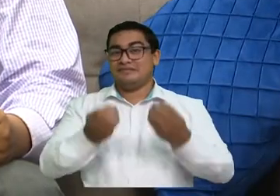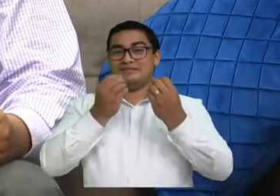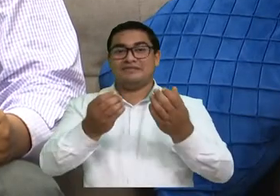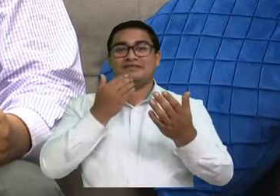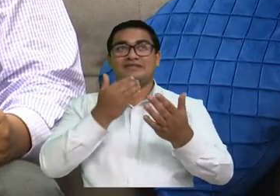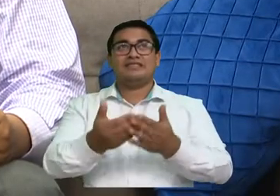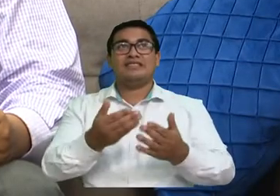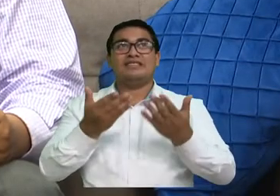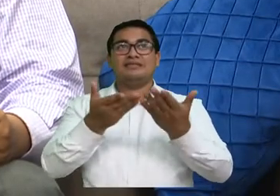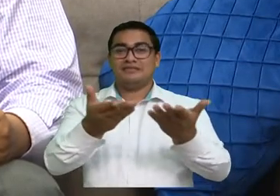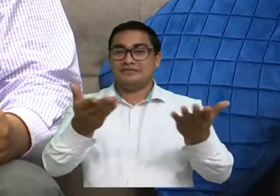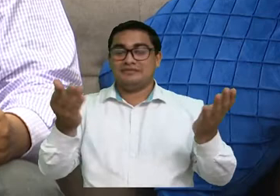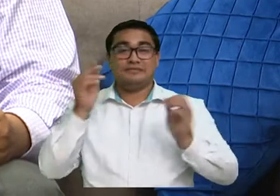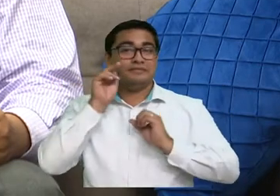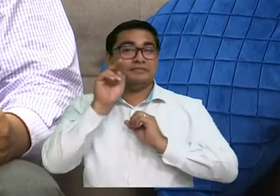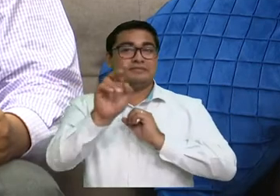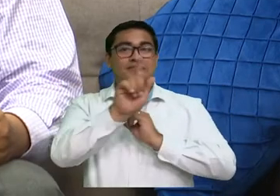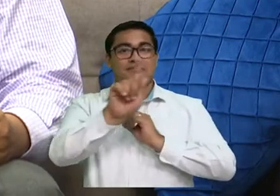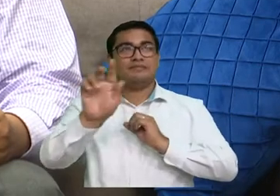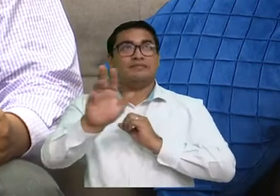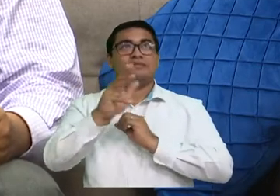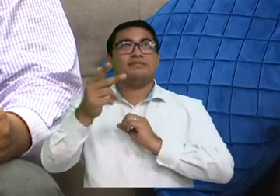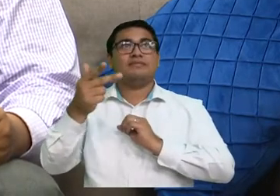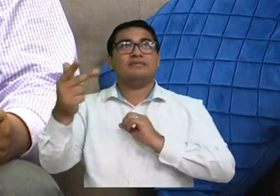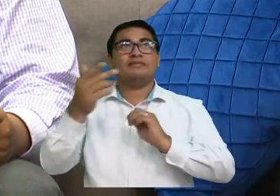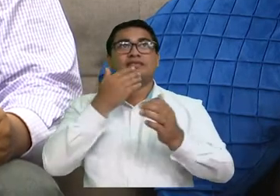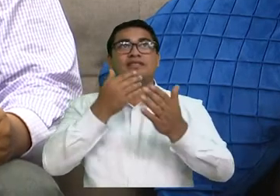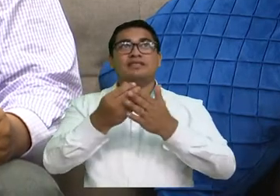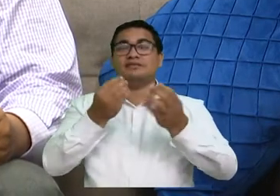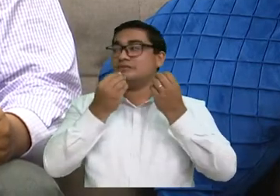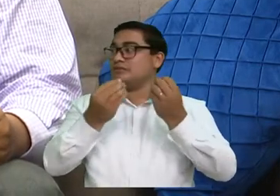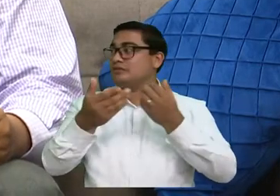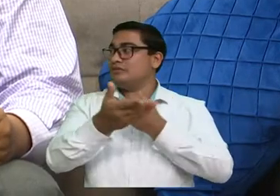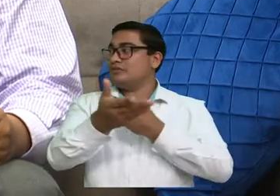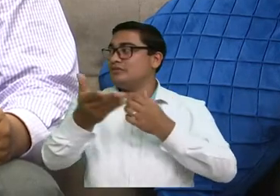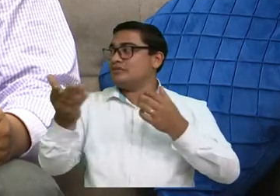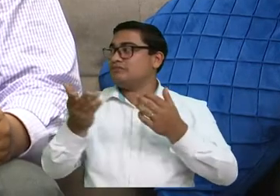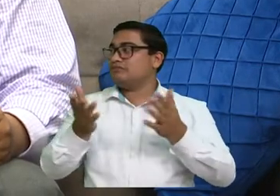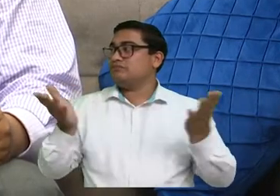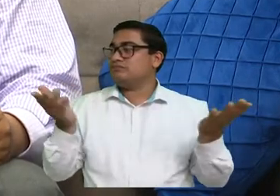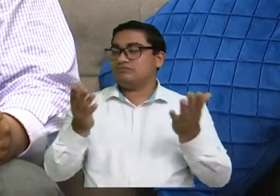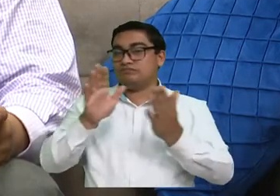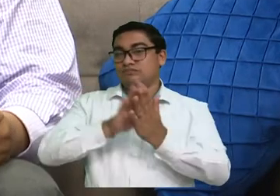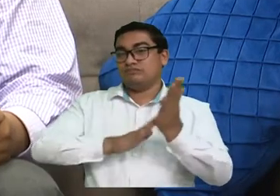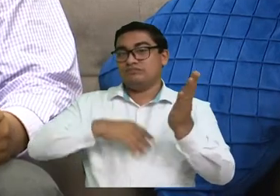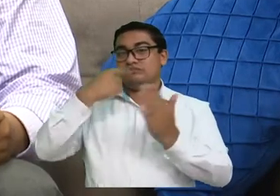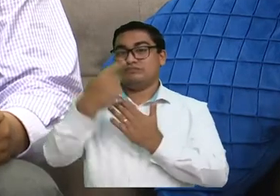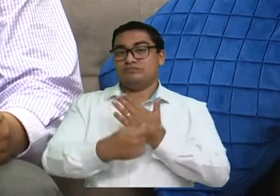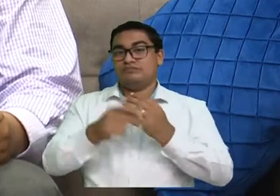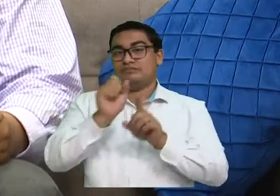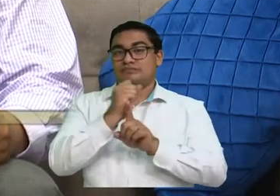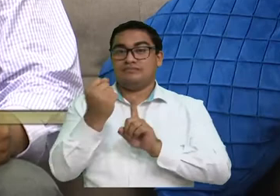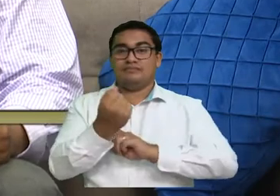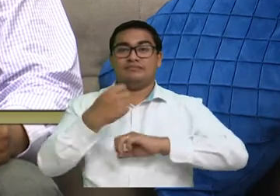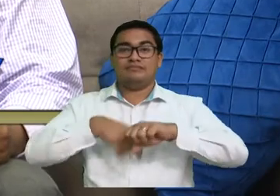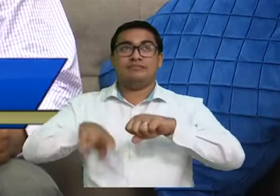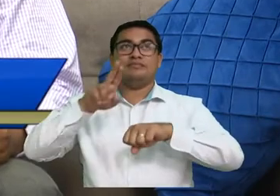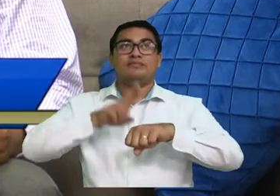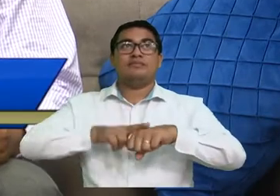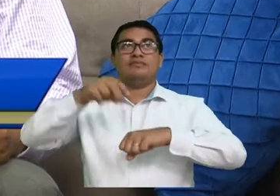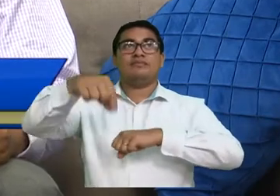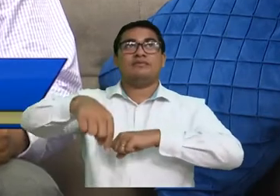Muchísimas gracias por estar en sintonía del canal parlamentario. Muchísimas gracias por acompañarnos en una nueva edición de su programa Desde el Parlamento.